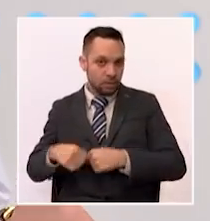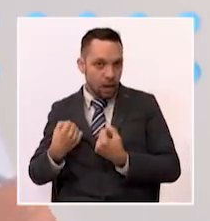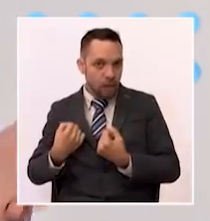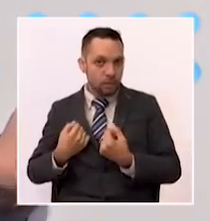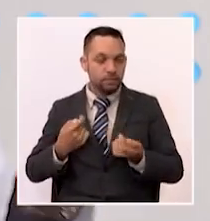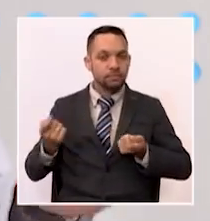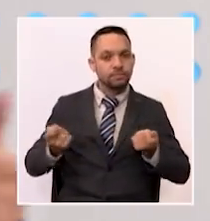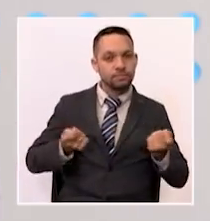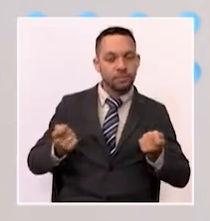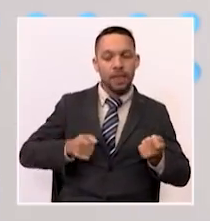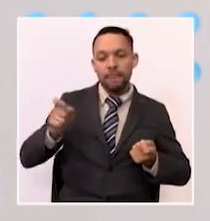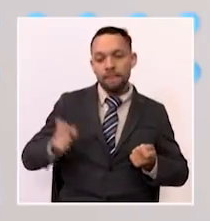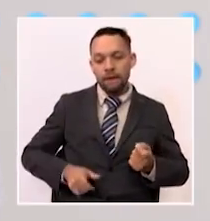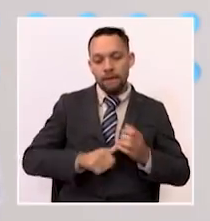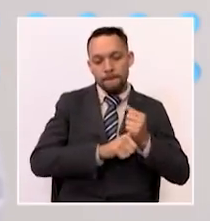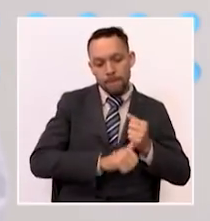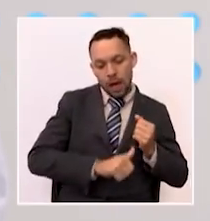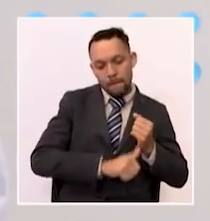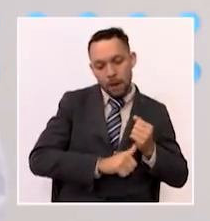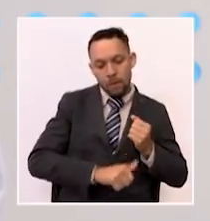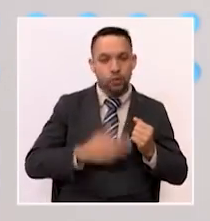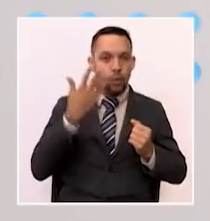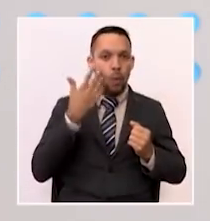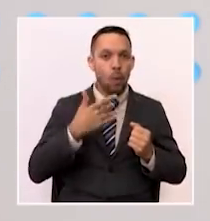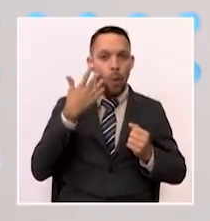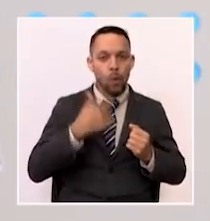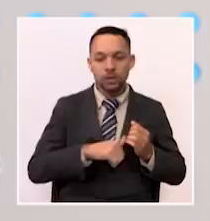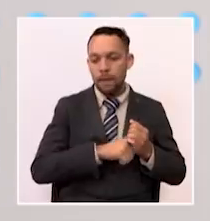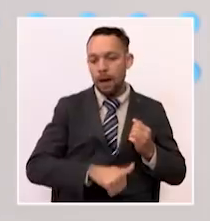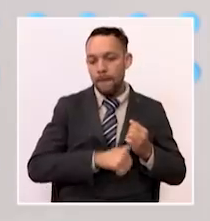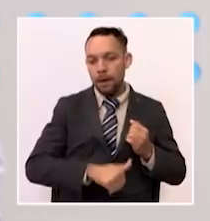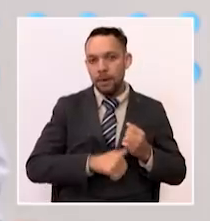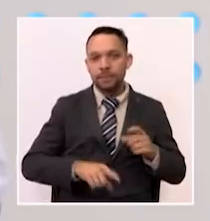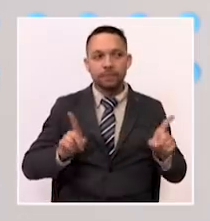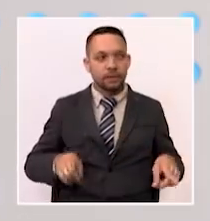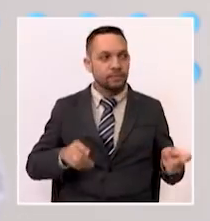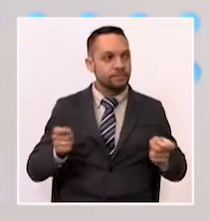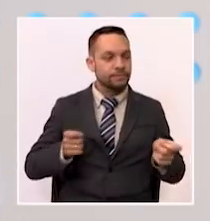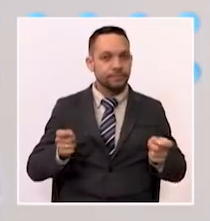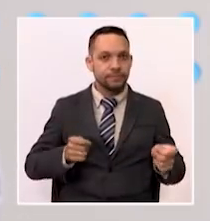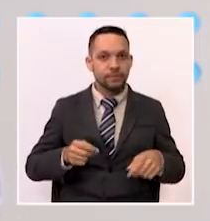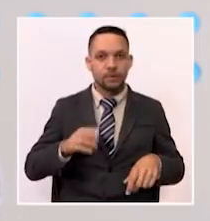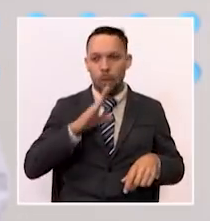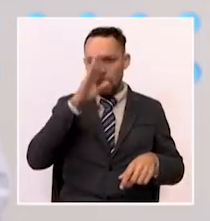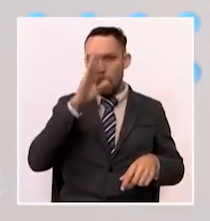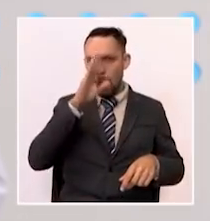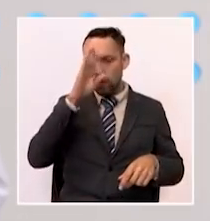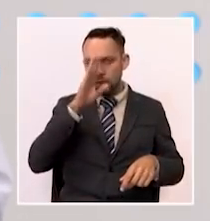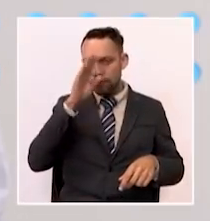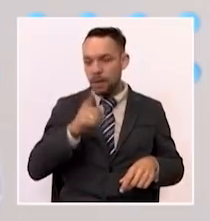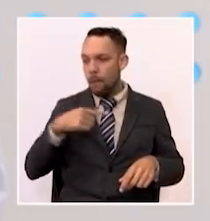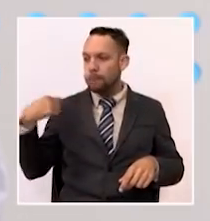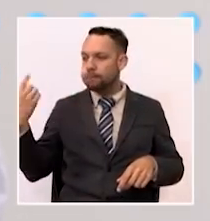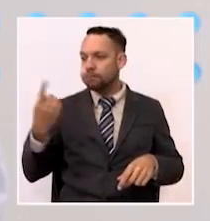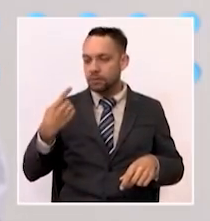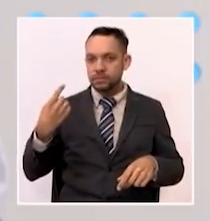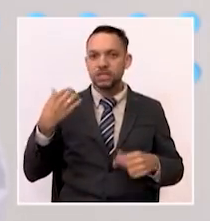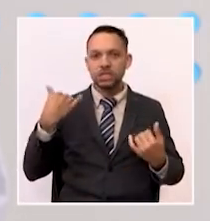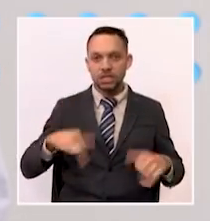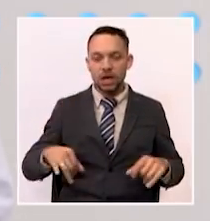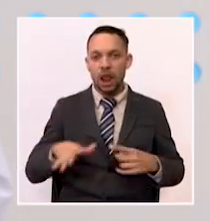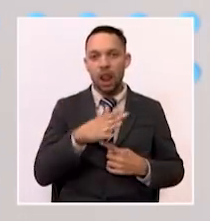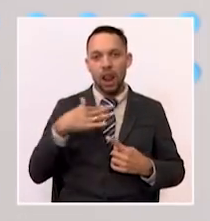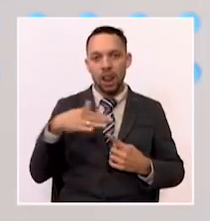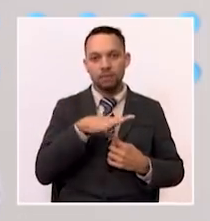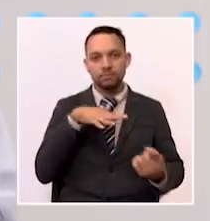este problema de base, no vamos a obtener buen resultado. La doctora lo acaba de decir, los hábitos de nuestro día a día van a tener una influencia muy, muy